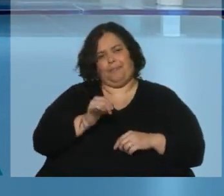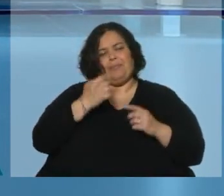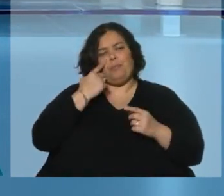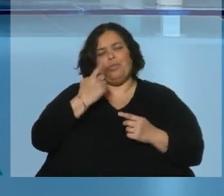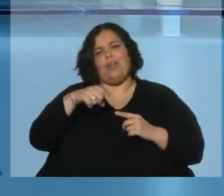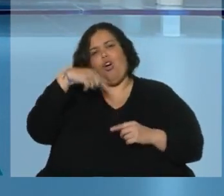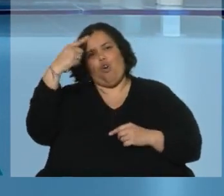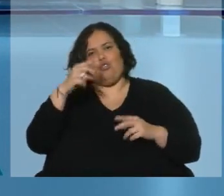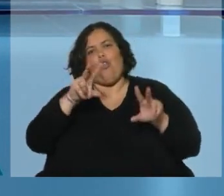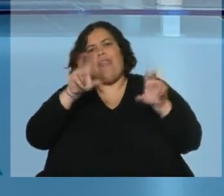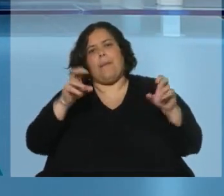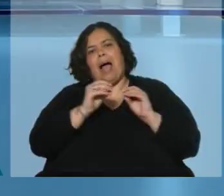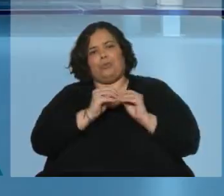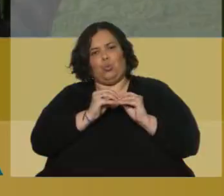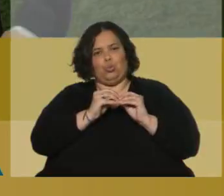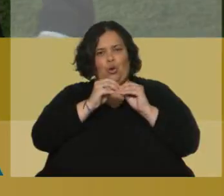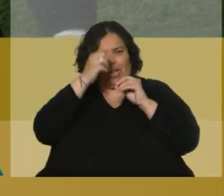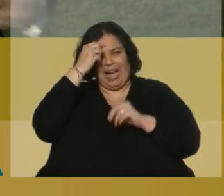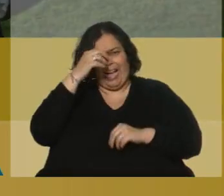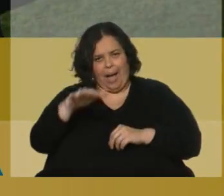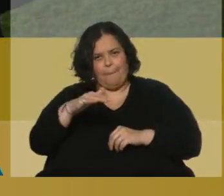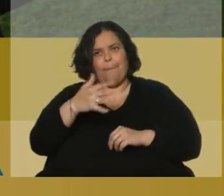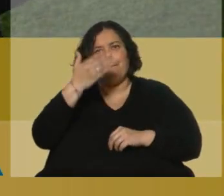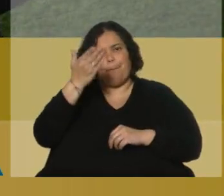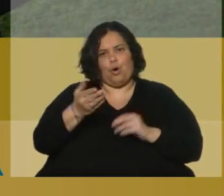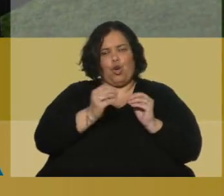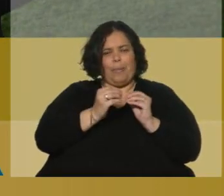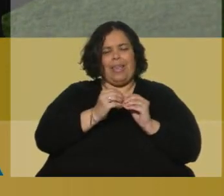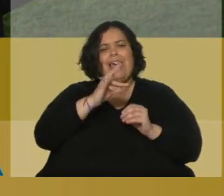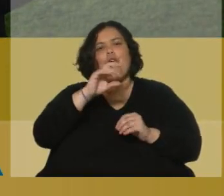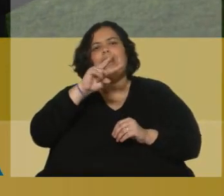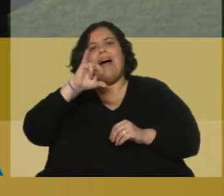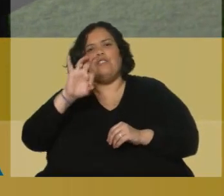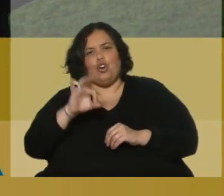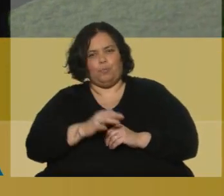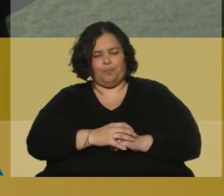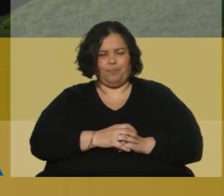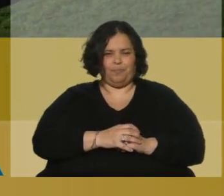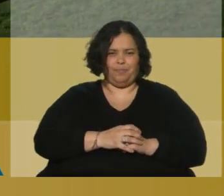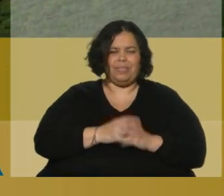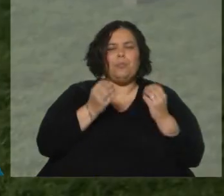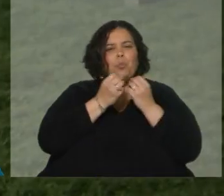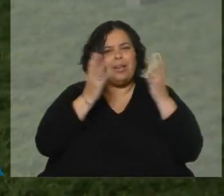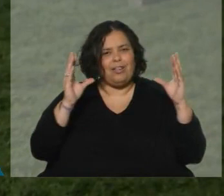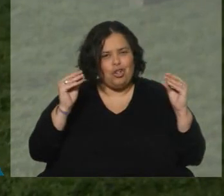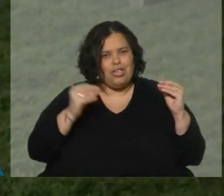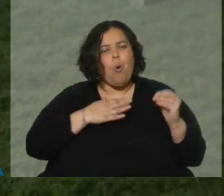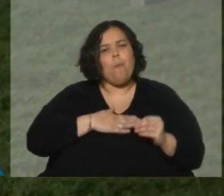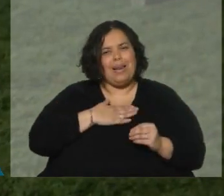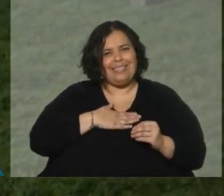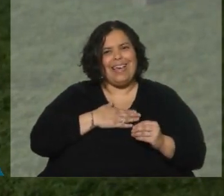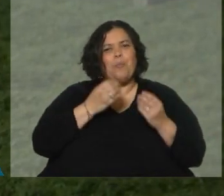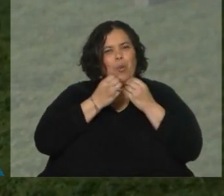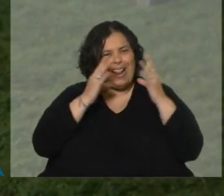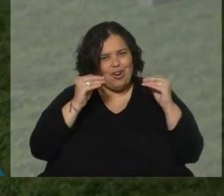cuestiones de campo Si se quiere Flavio les Buenas noches gusto recibirte Flavia Así es Buenas noches qué placer qué Buenas